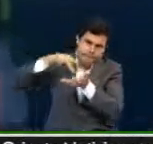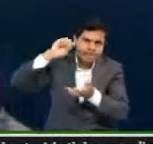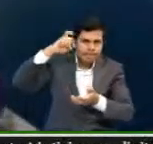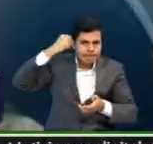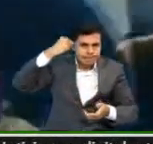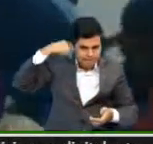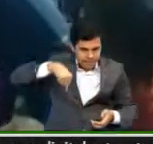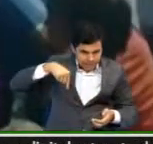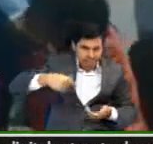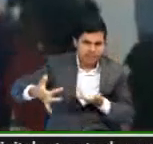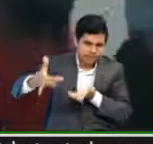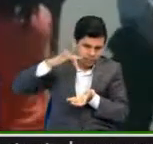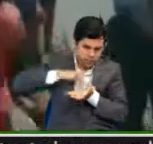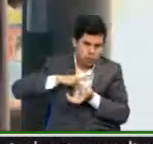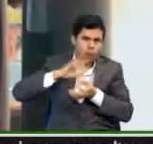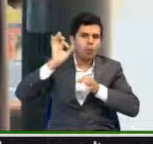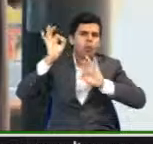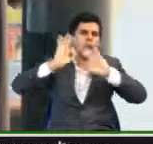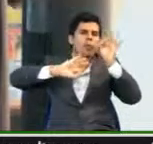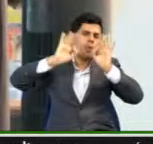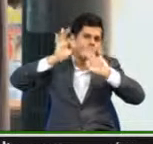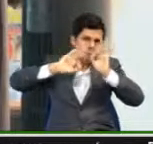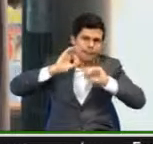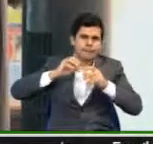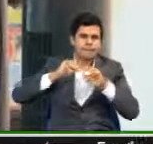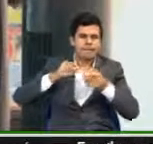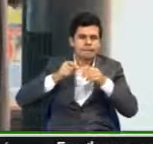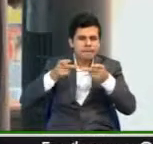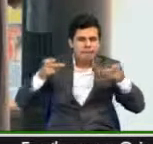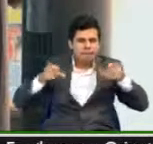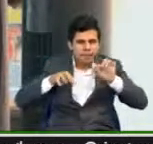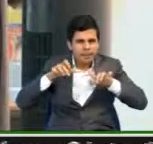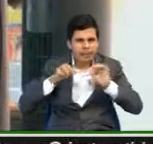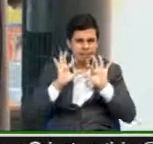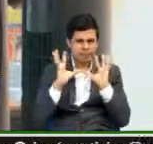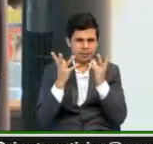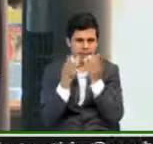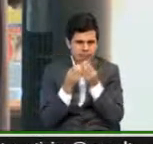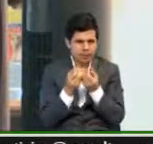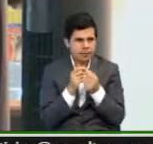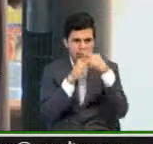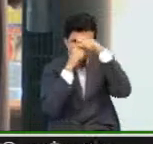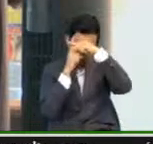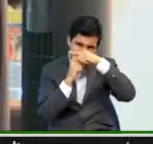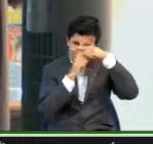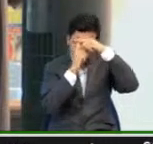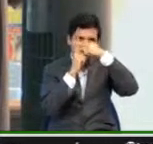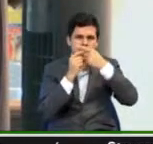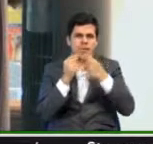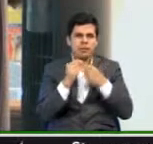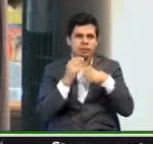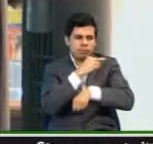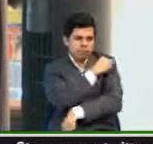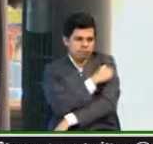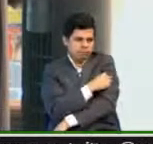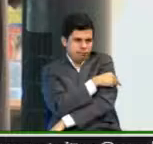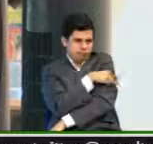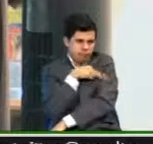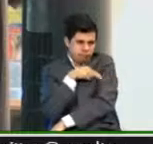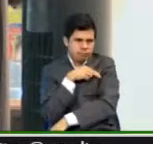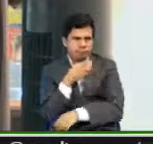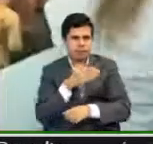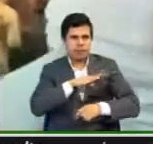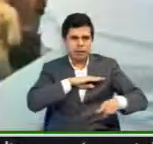la misma gobernación o asimismo a las oficinas de la Defensoría, de la misma Procuraduría, de la misma Cruz Roja, de la